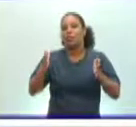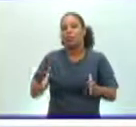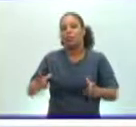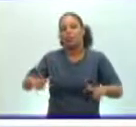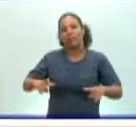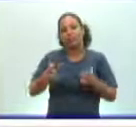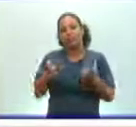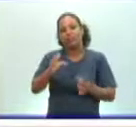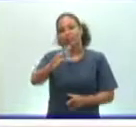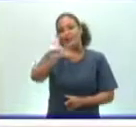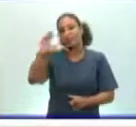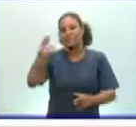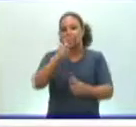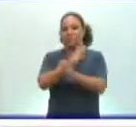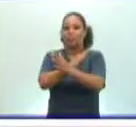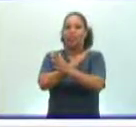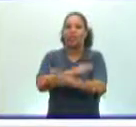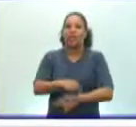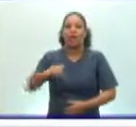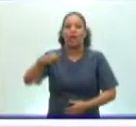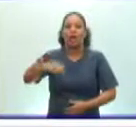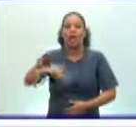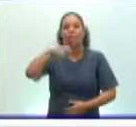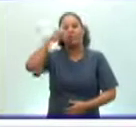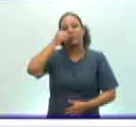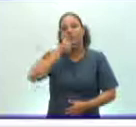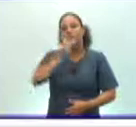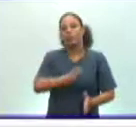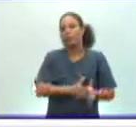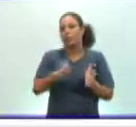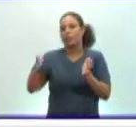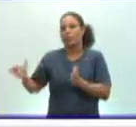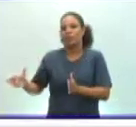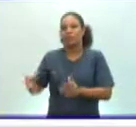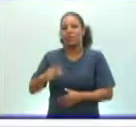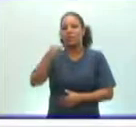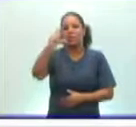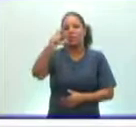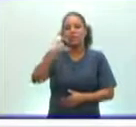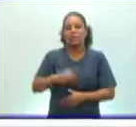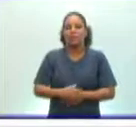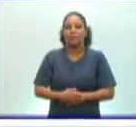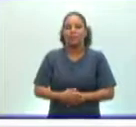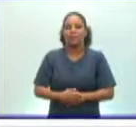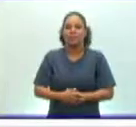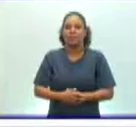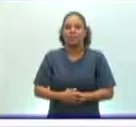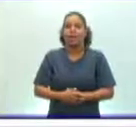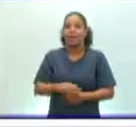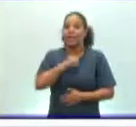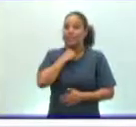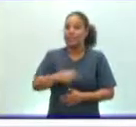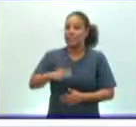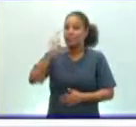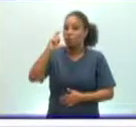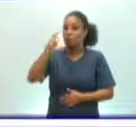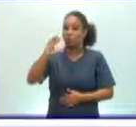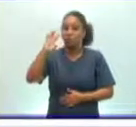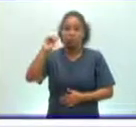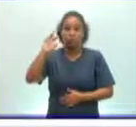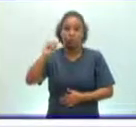de las transversales. Ahora sí podemos pasar al inciso C. En el inciso C ahora nos